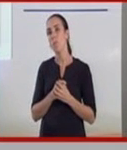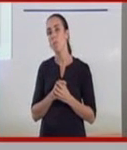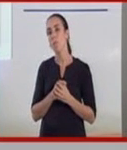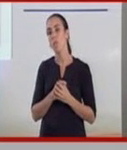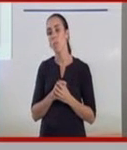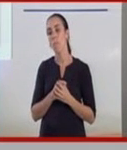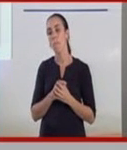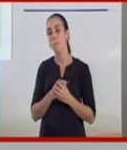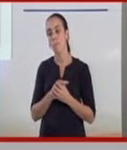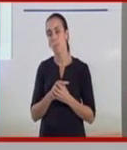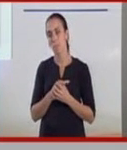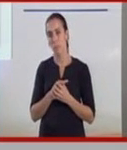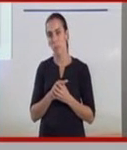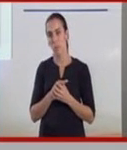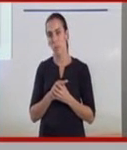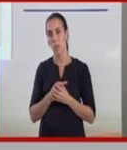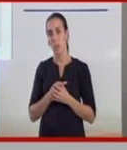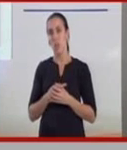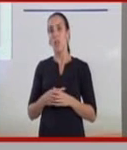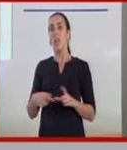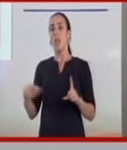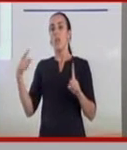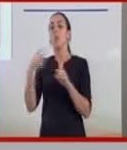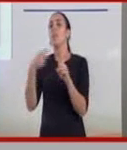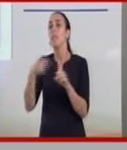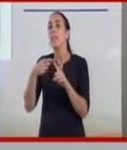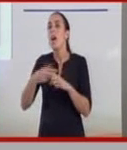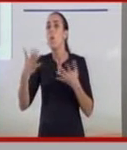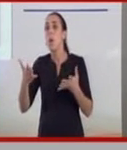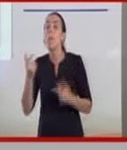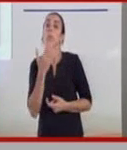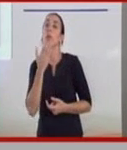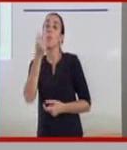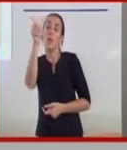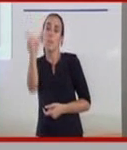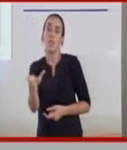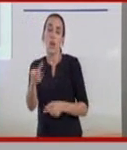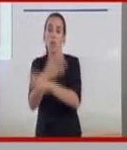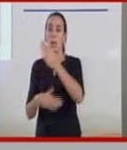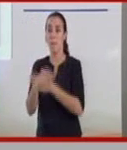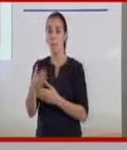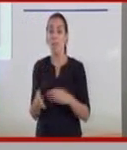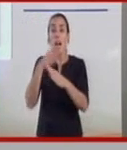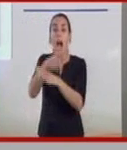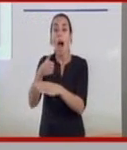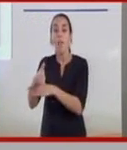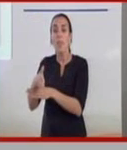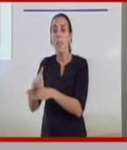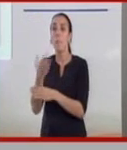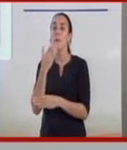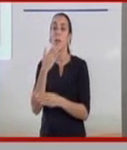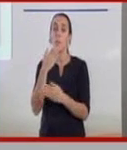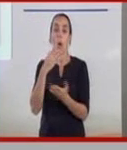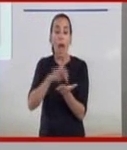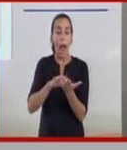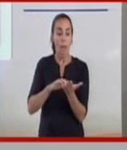la usabilidad. Es decir, no solo importa que una persona con discapacidad pueda acceder al menú por voz de